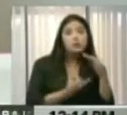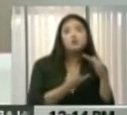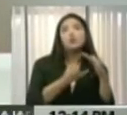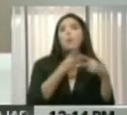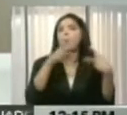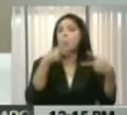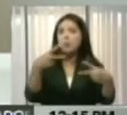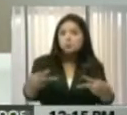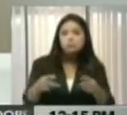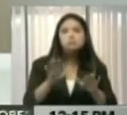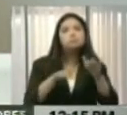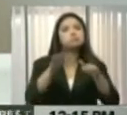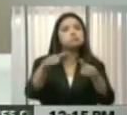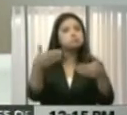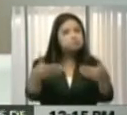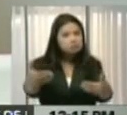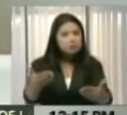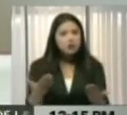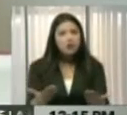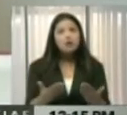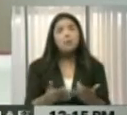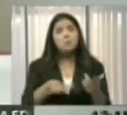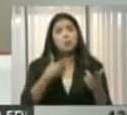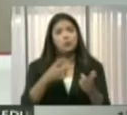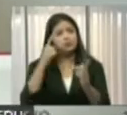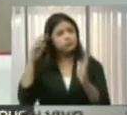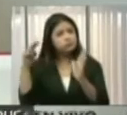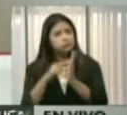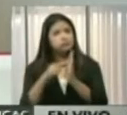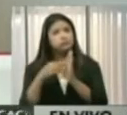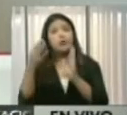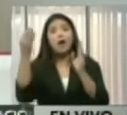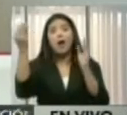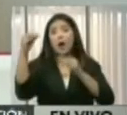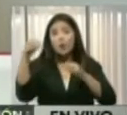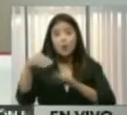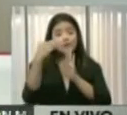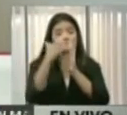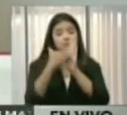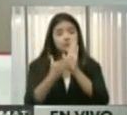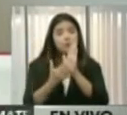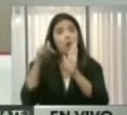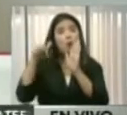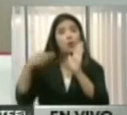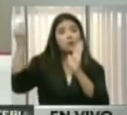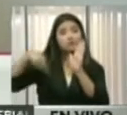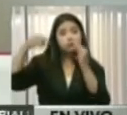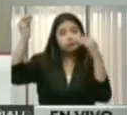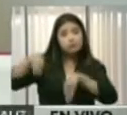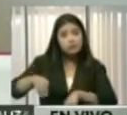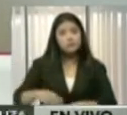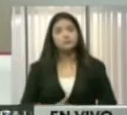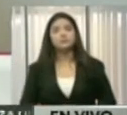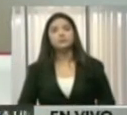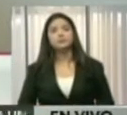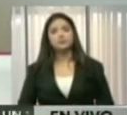procedimentales requeridos para dar debido cumplimiento a los acuerdos a que se llegue en este punto.